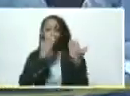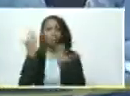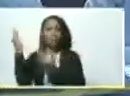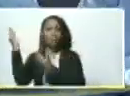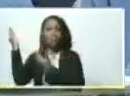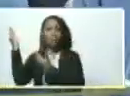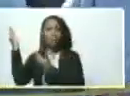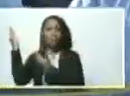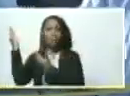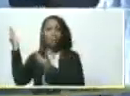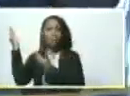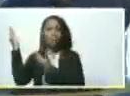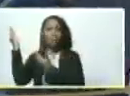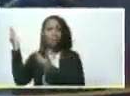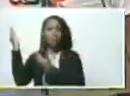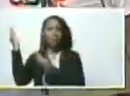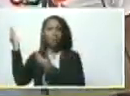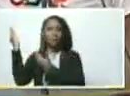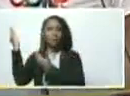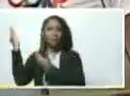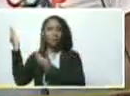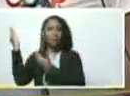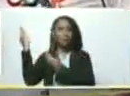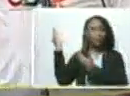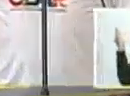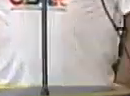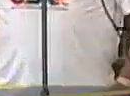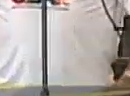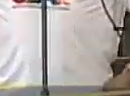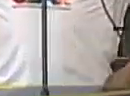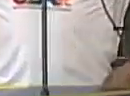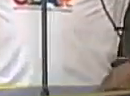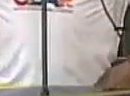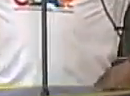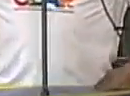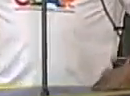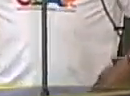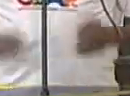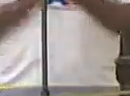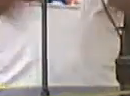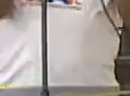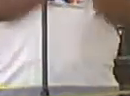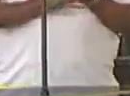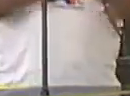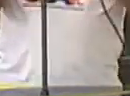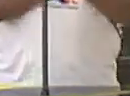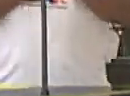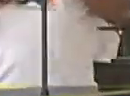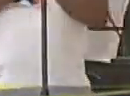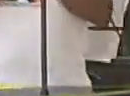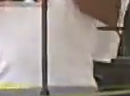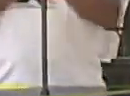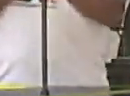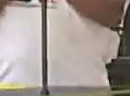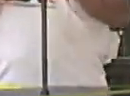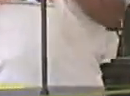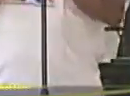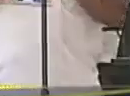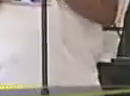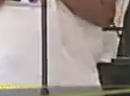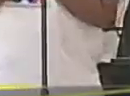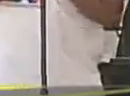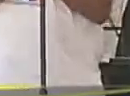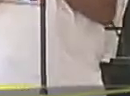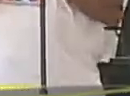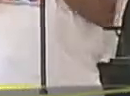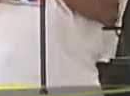Adelante. A ver, mi gente, haciendo la clave del CLAP, ¿ok? CLAP, CLAP, CLAP, CLAP, CLAP, CLAP, CLAP, CLAP.